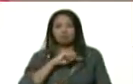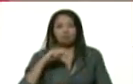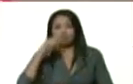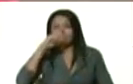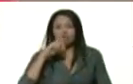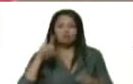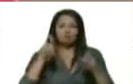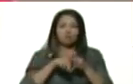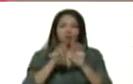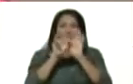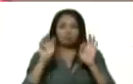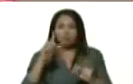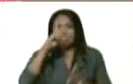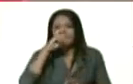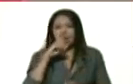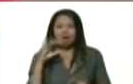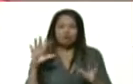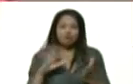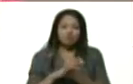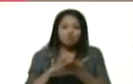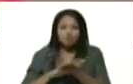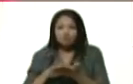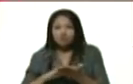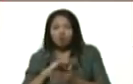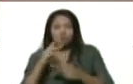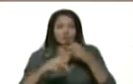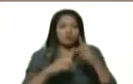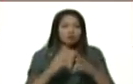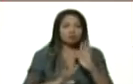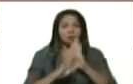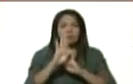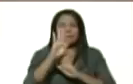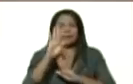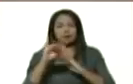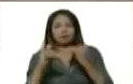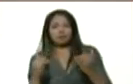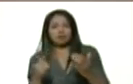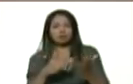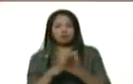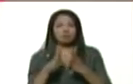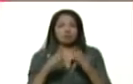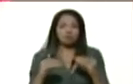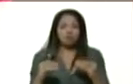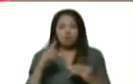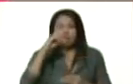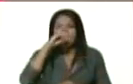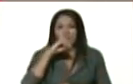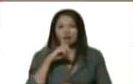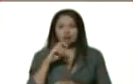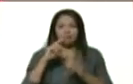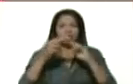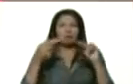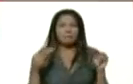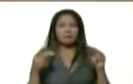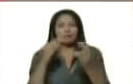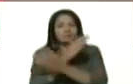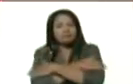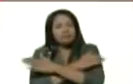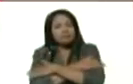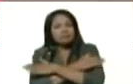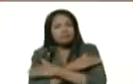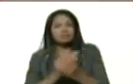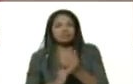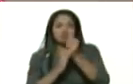año, el año de la recuperación, del progreso, del crecimiento y sobre todo el año de la paz. Los felicito.